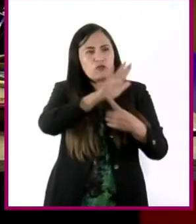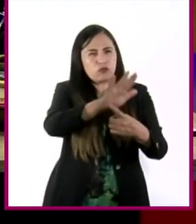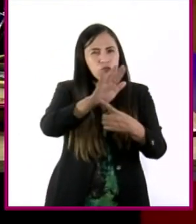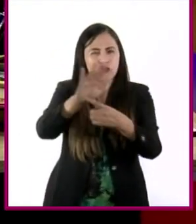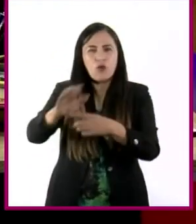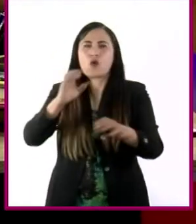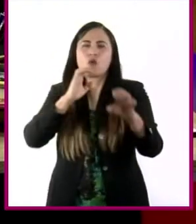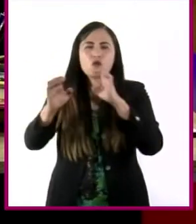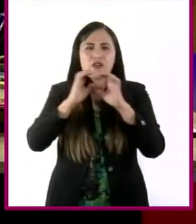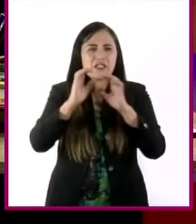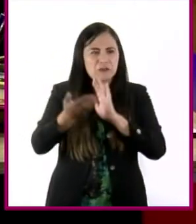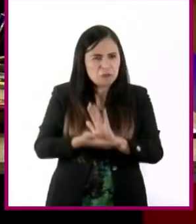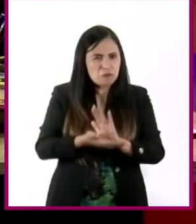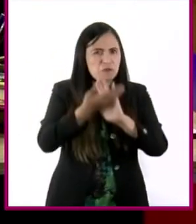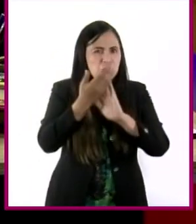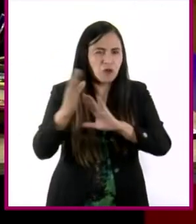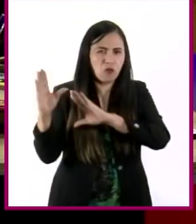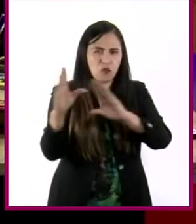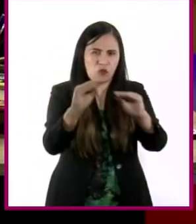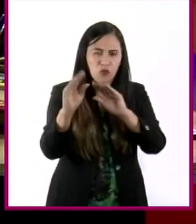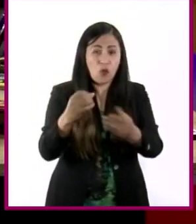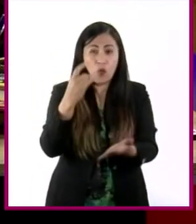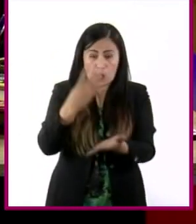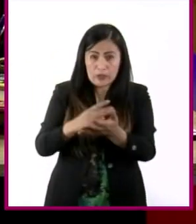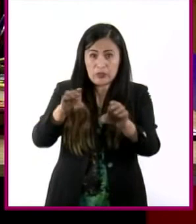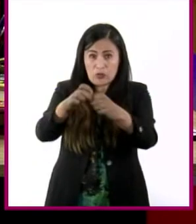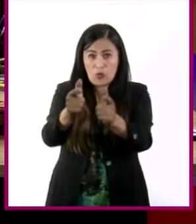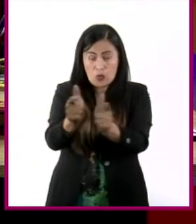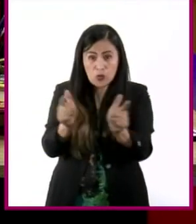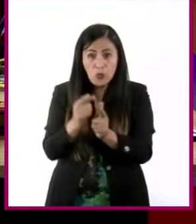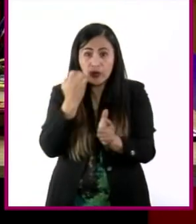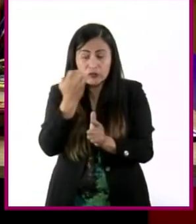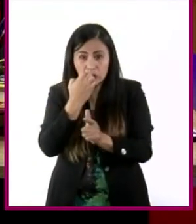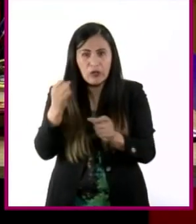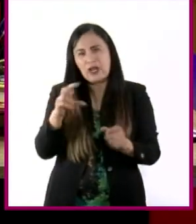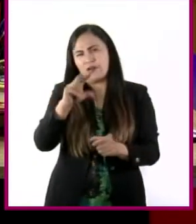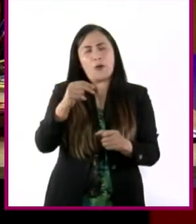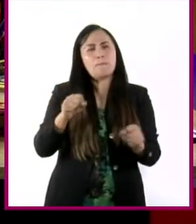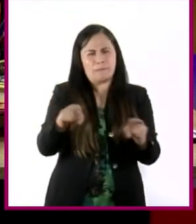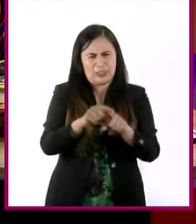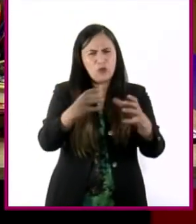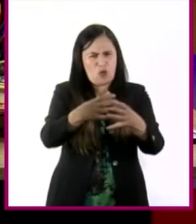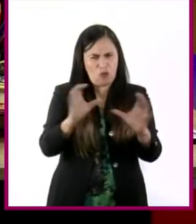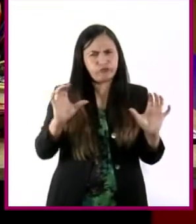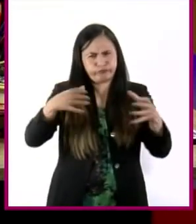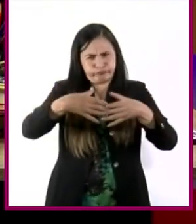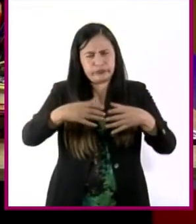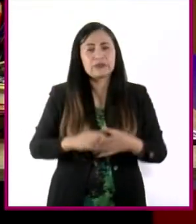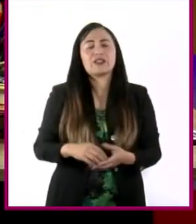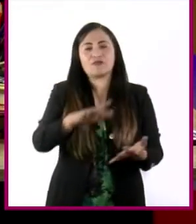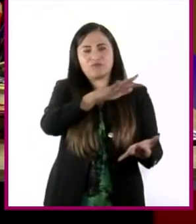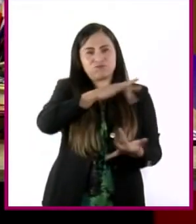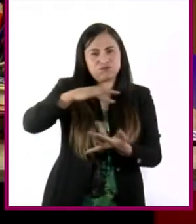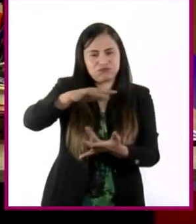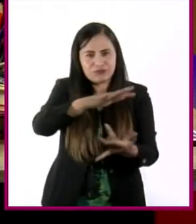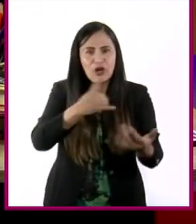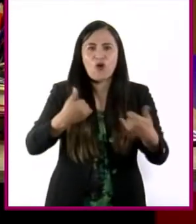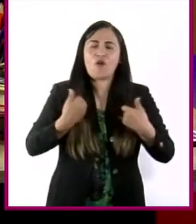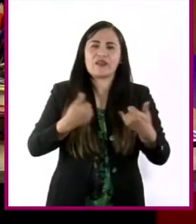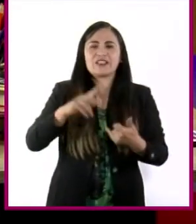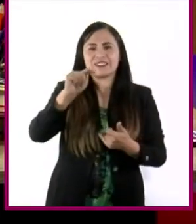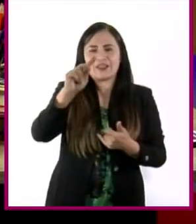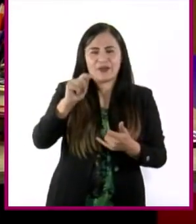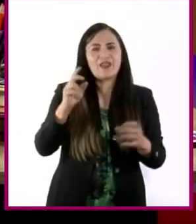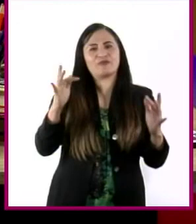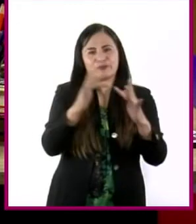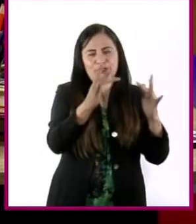comunicación constructiva, no únicamente en su grupo escolar, sino también con su comunidad. Sigan las redes sociales de Jóvenes en TV. En